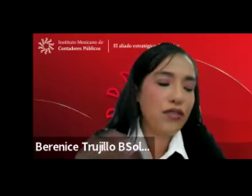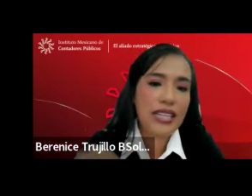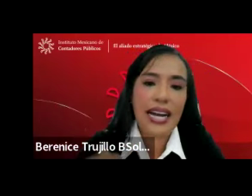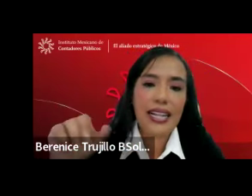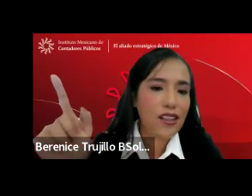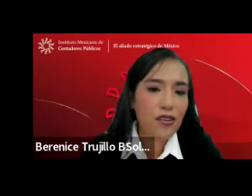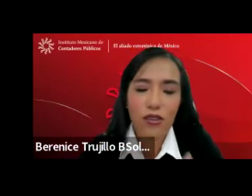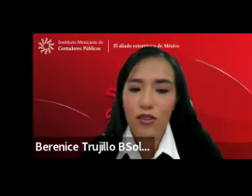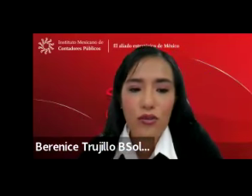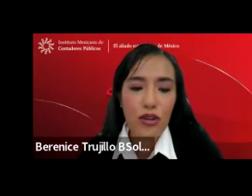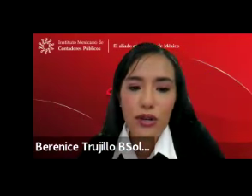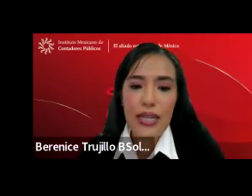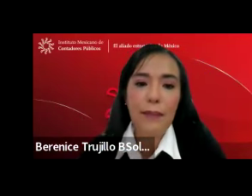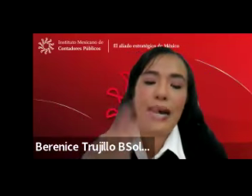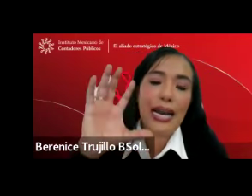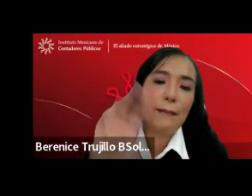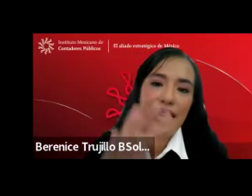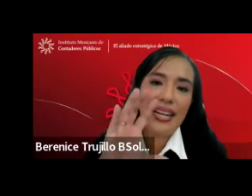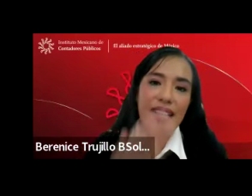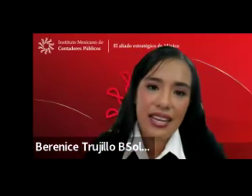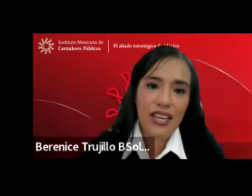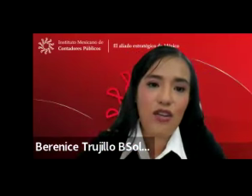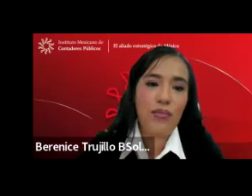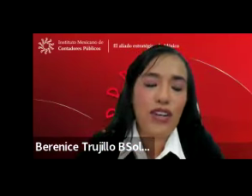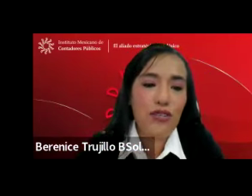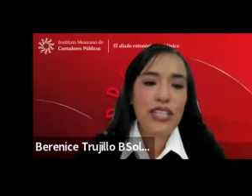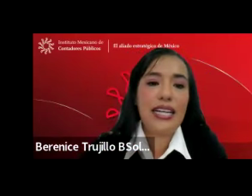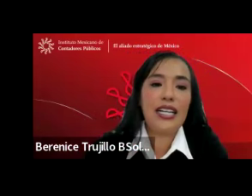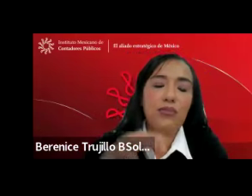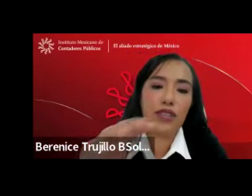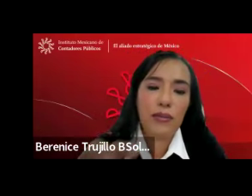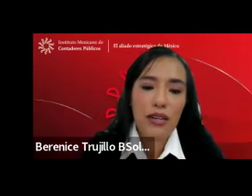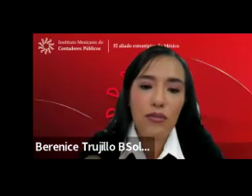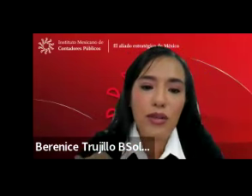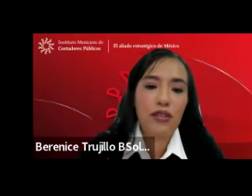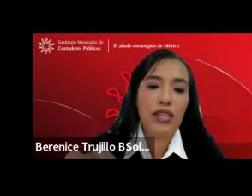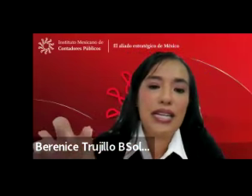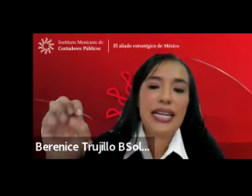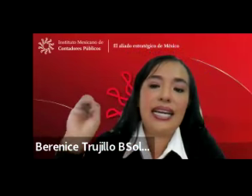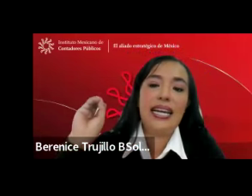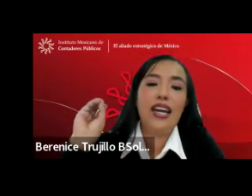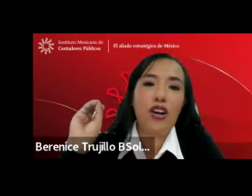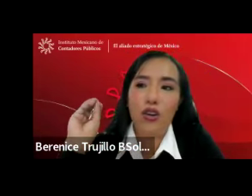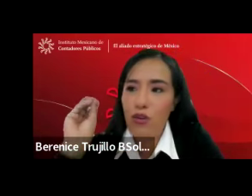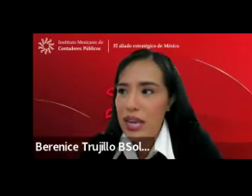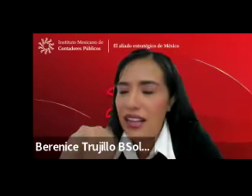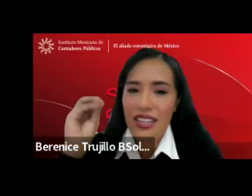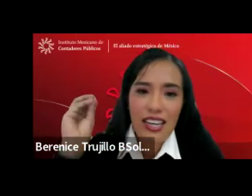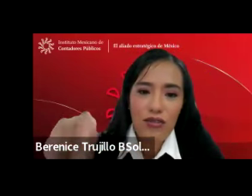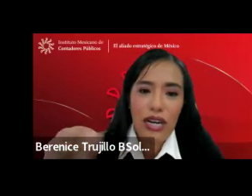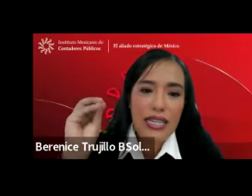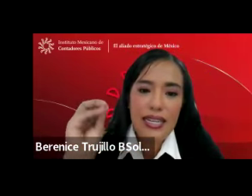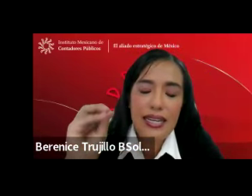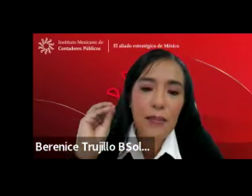el código fiscal no lo tomo en cuenta para PLD. Por eso es que el responsable de cumplimiento tiene que